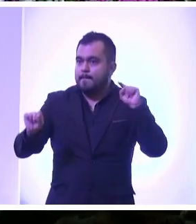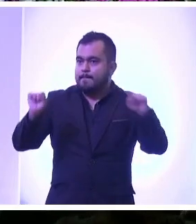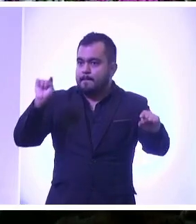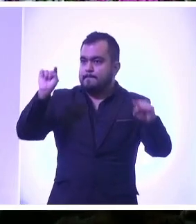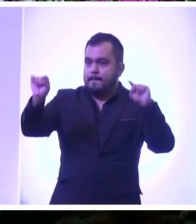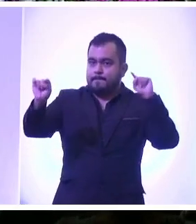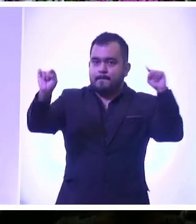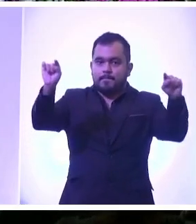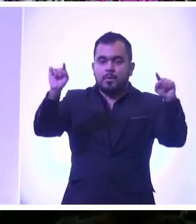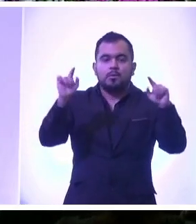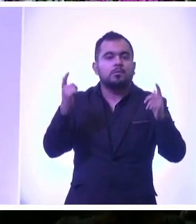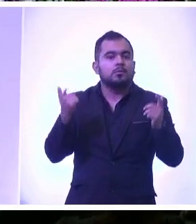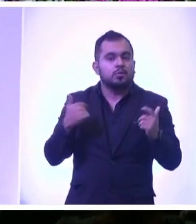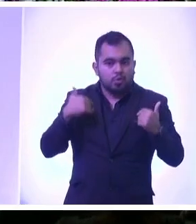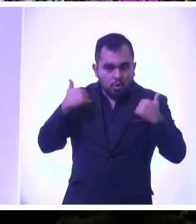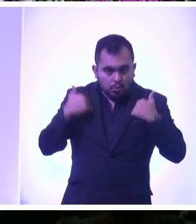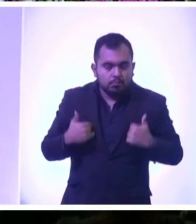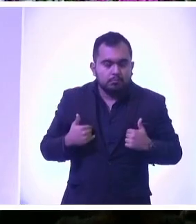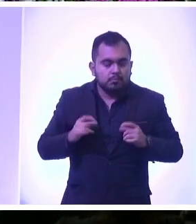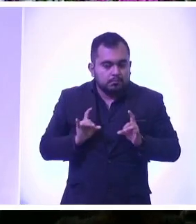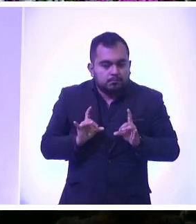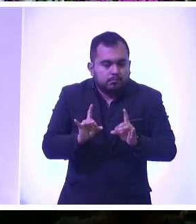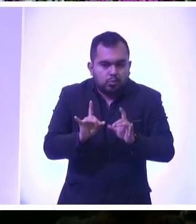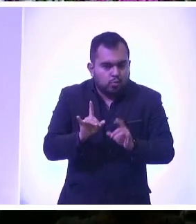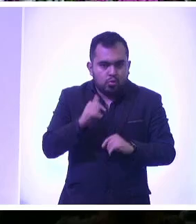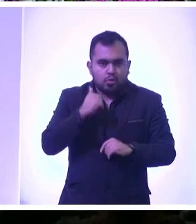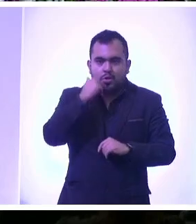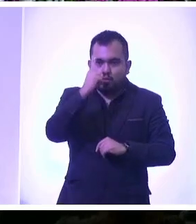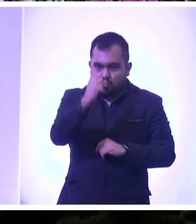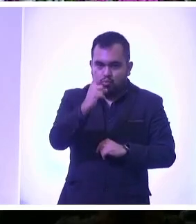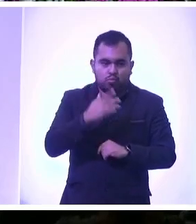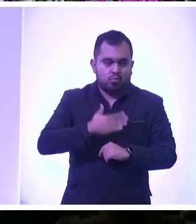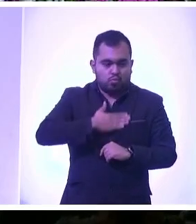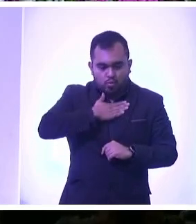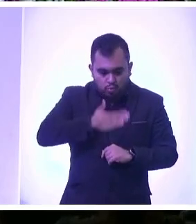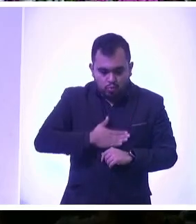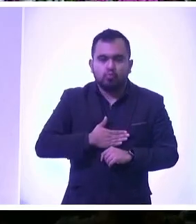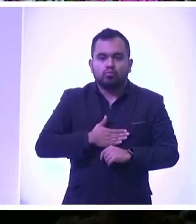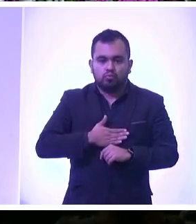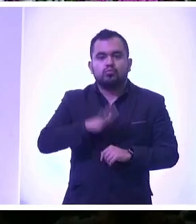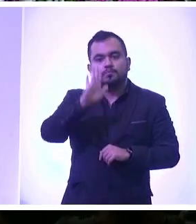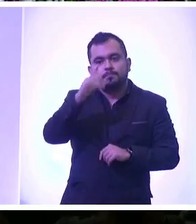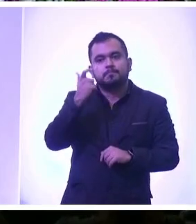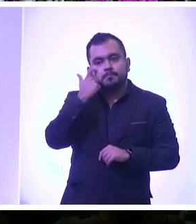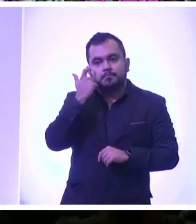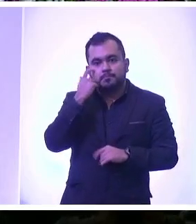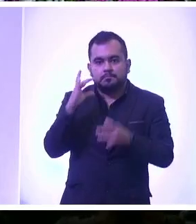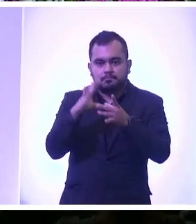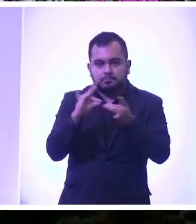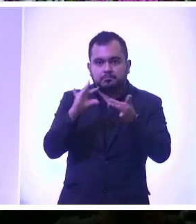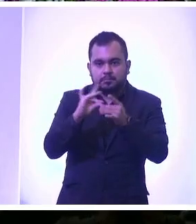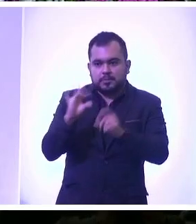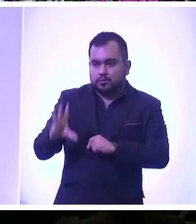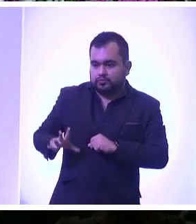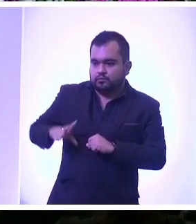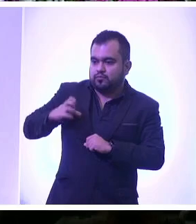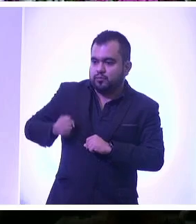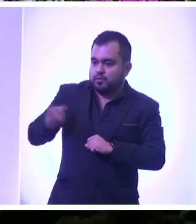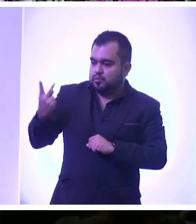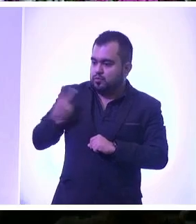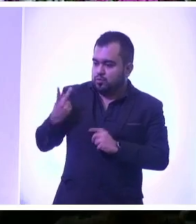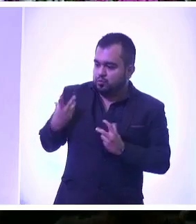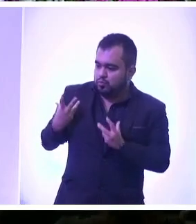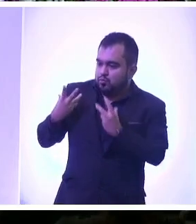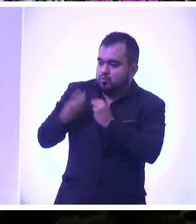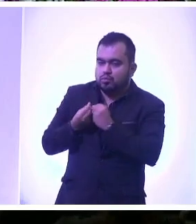yo no soy un tipo tan reactivo pero sí me gusta ser justo y decirles Oigan qué creen vamos a echarle ganas juntos a ti qué te